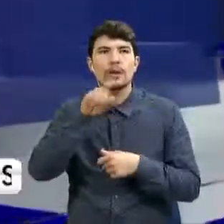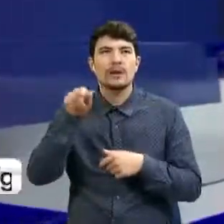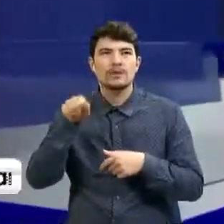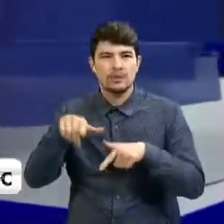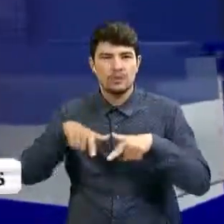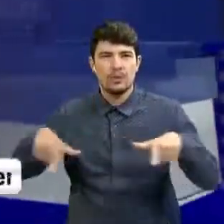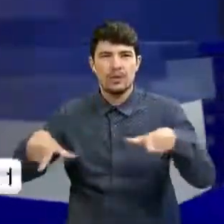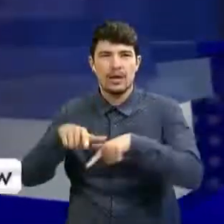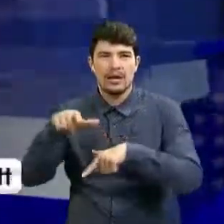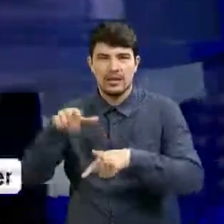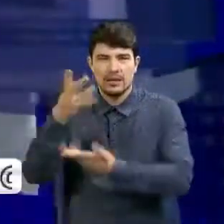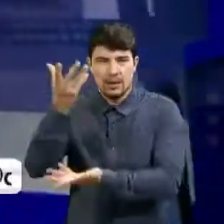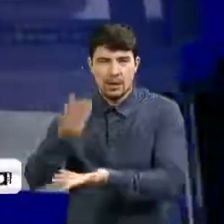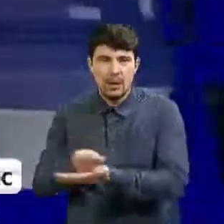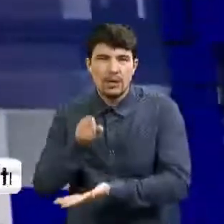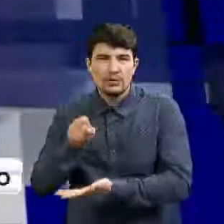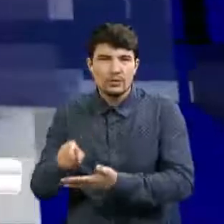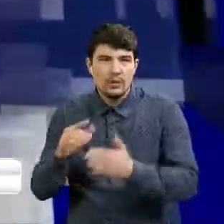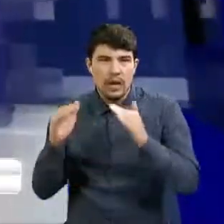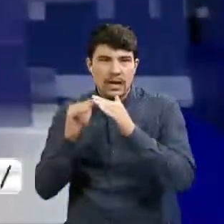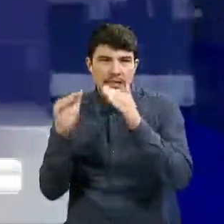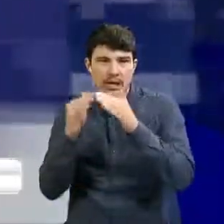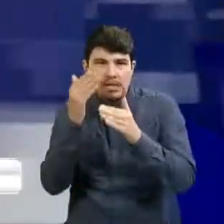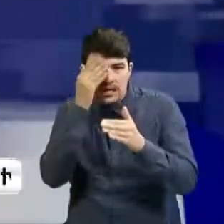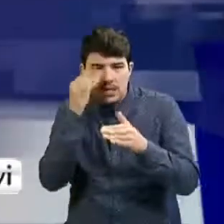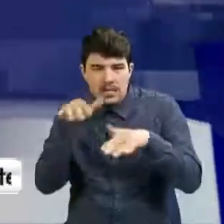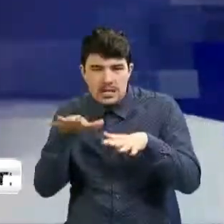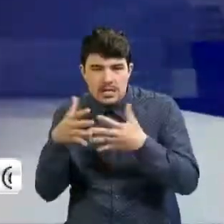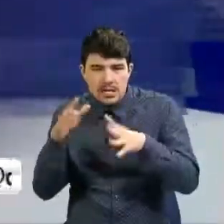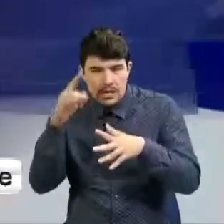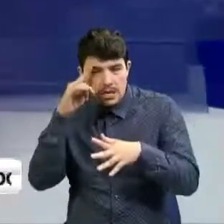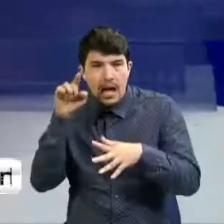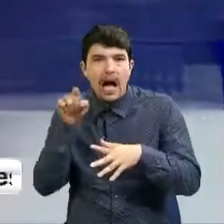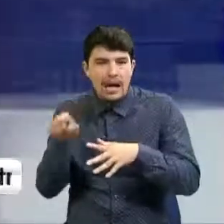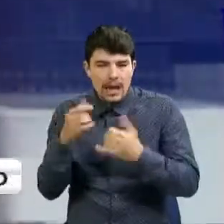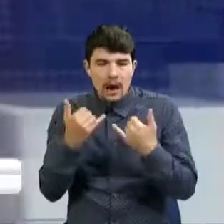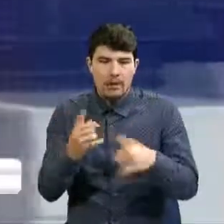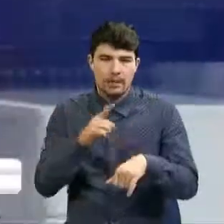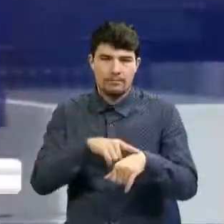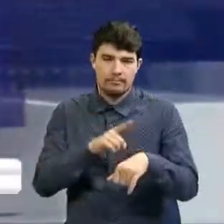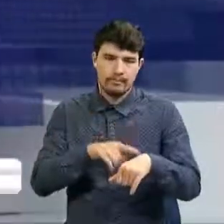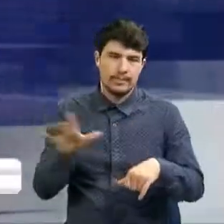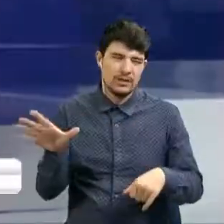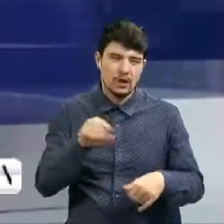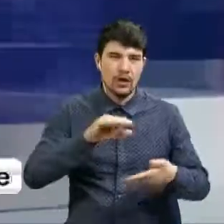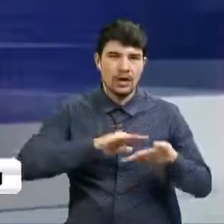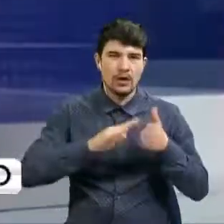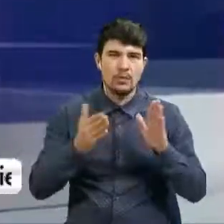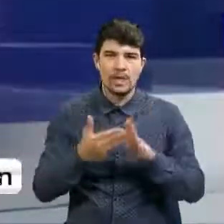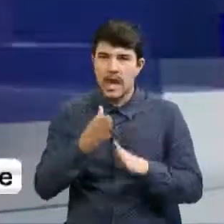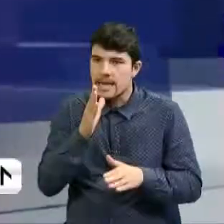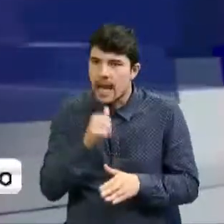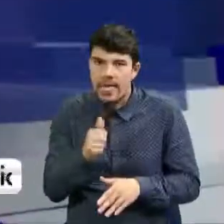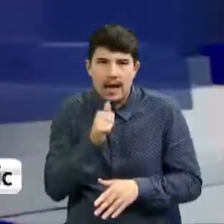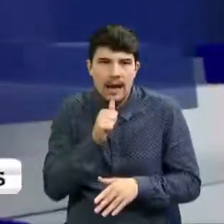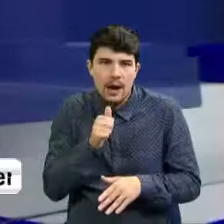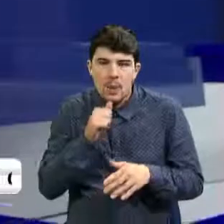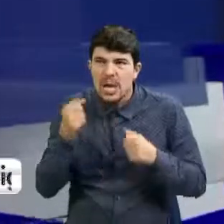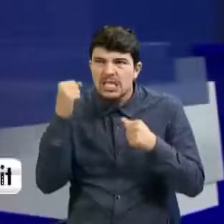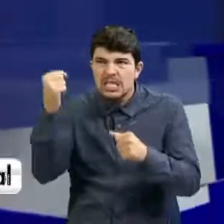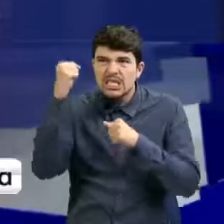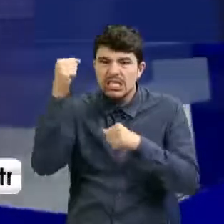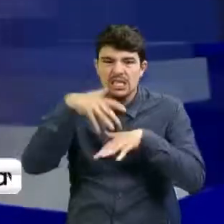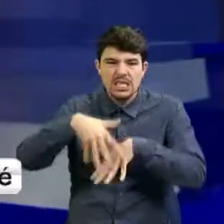María Teresa, de la ciudad de Bucaramanga, donde a esta hora se registra una protesta por parte de los habitantes de este sector popular de la